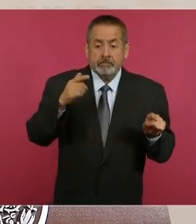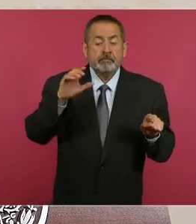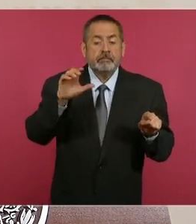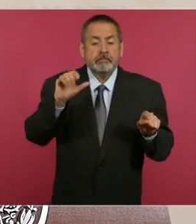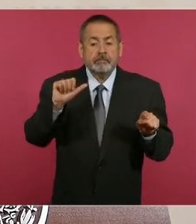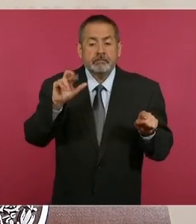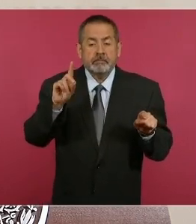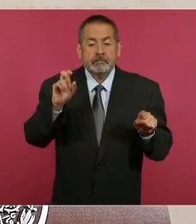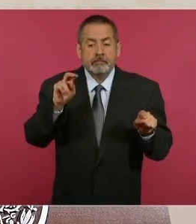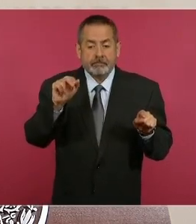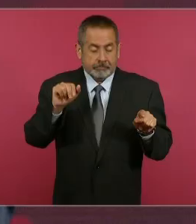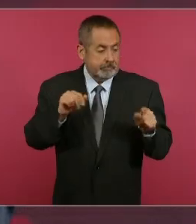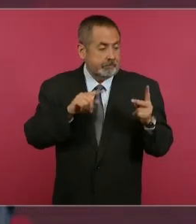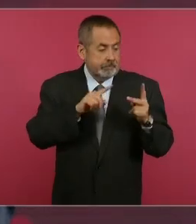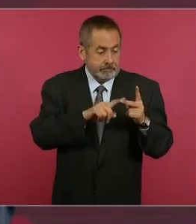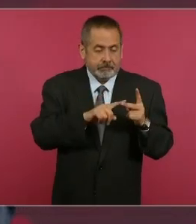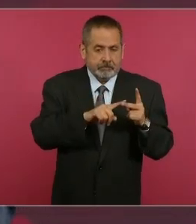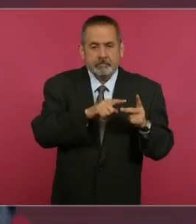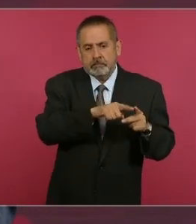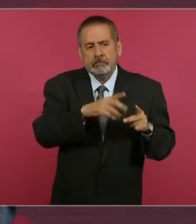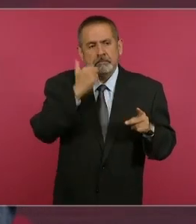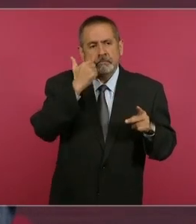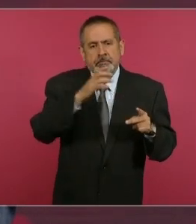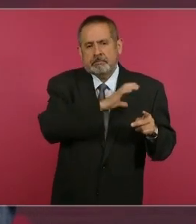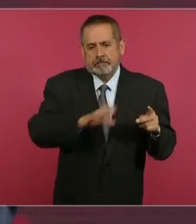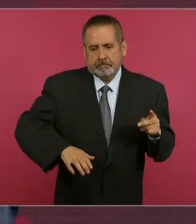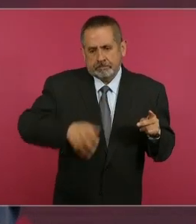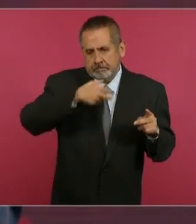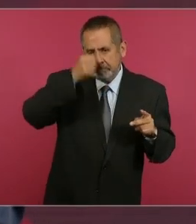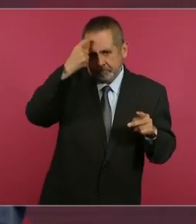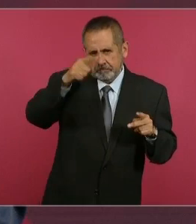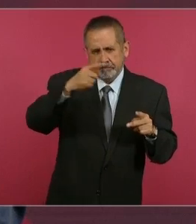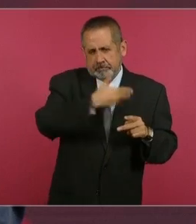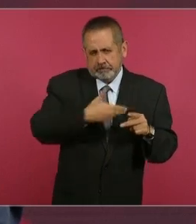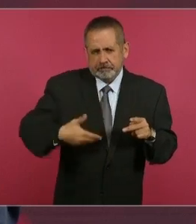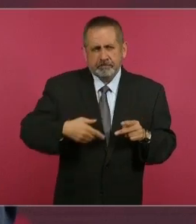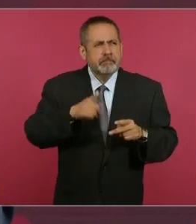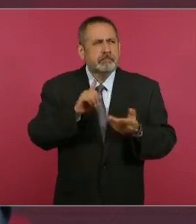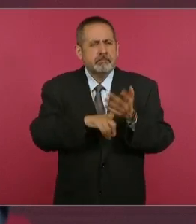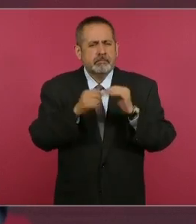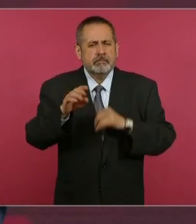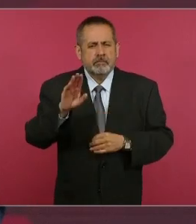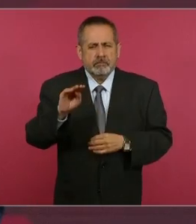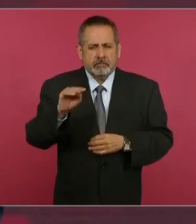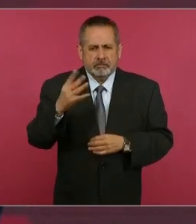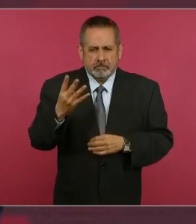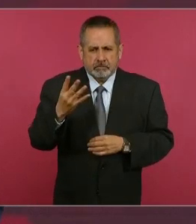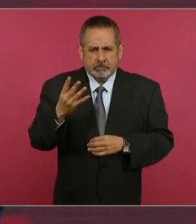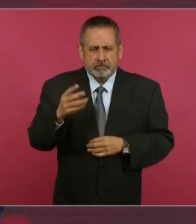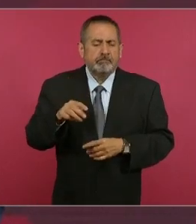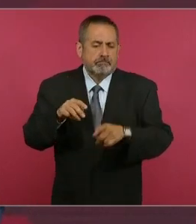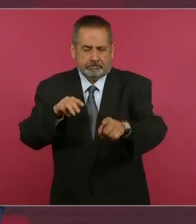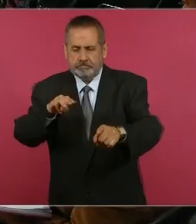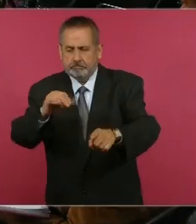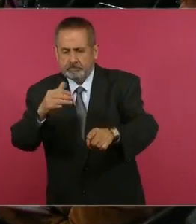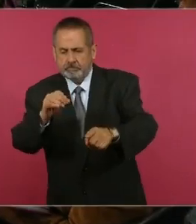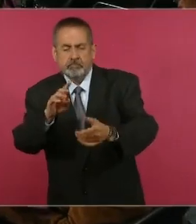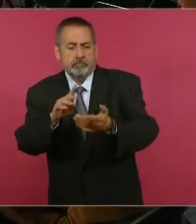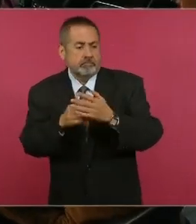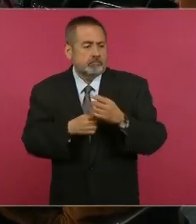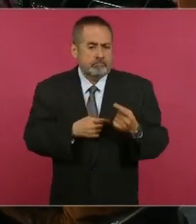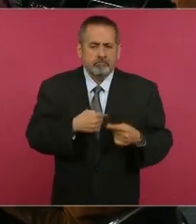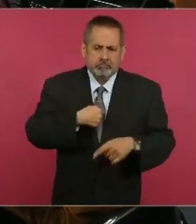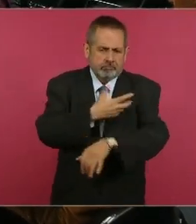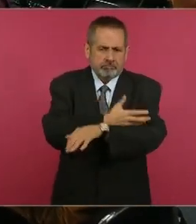campaña por la presidencia. Esto fue en el 94. Mayo 94. Sí, y lo